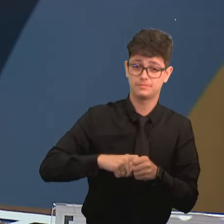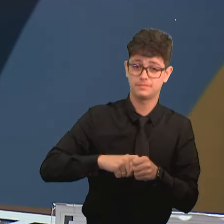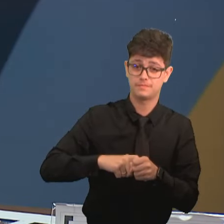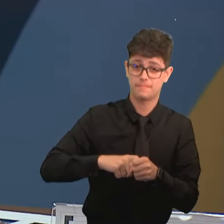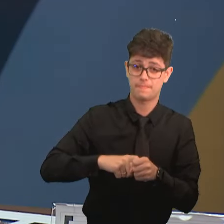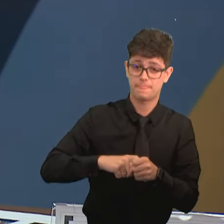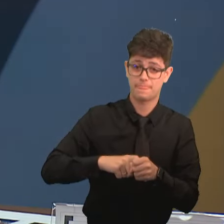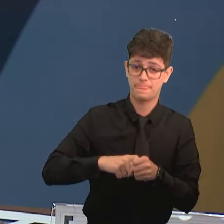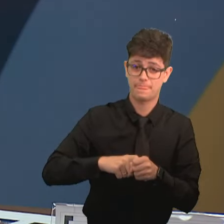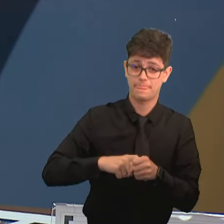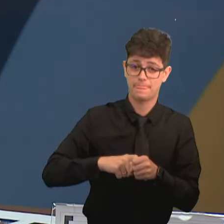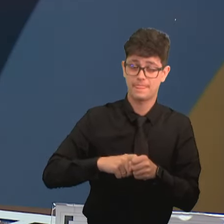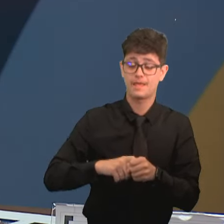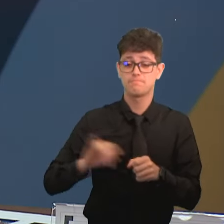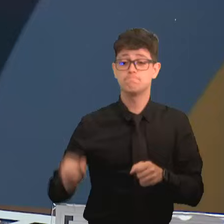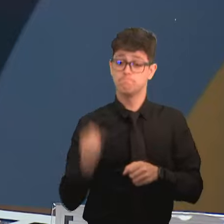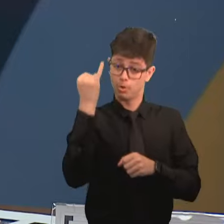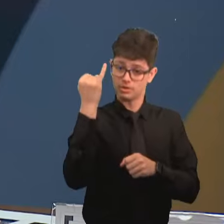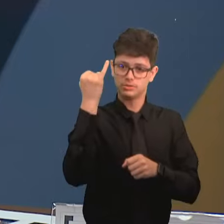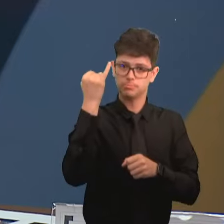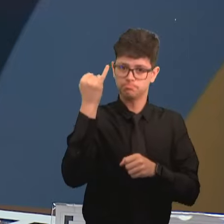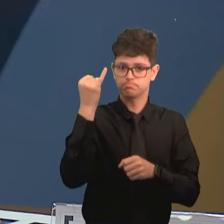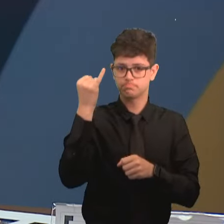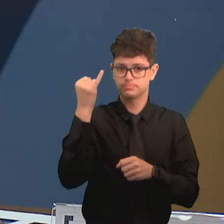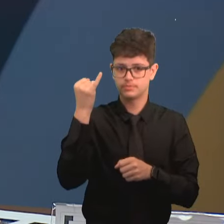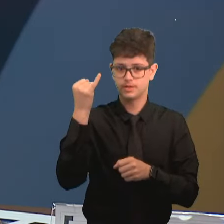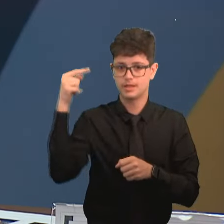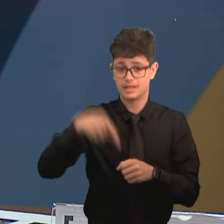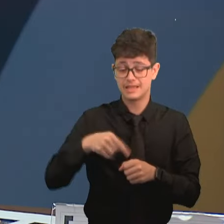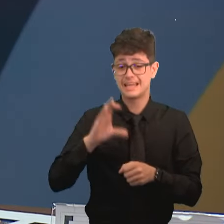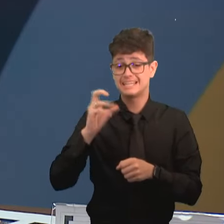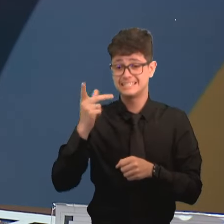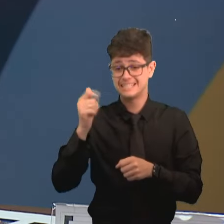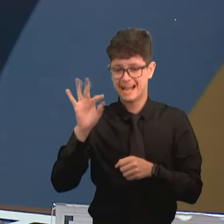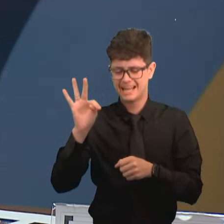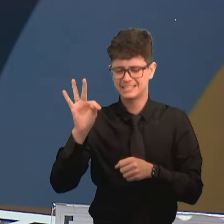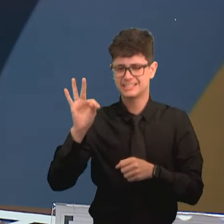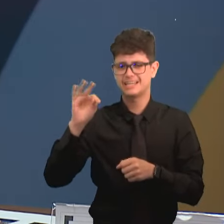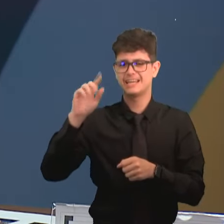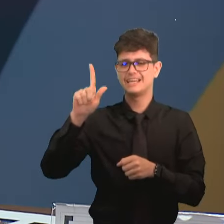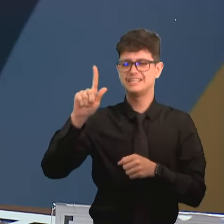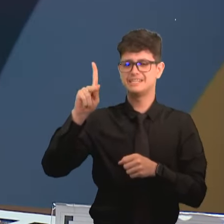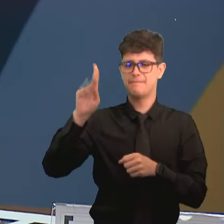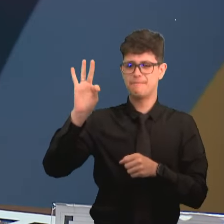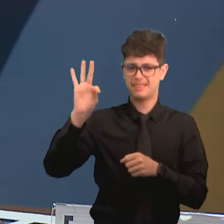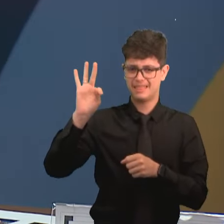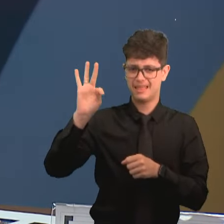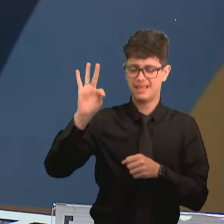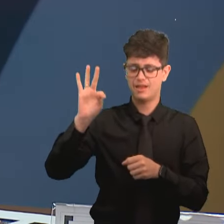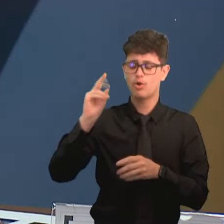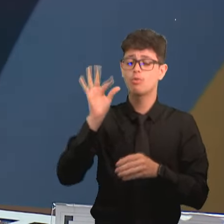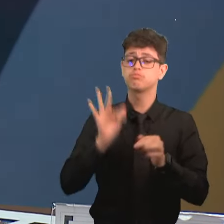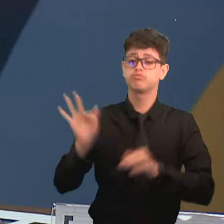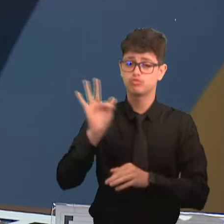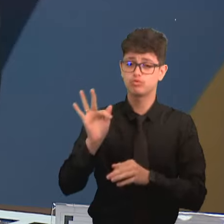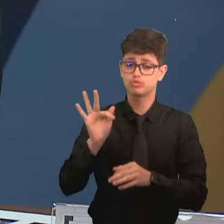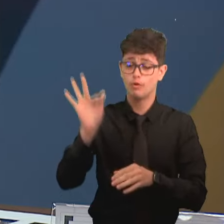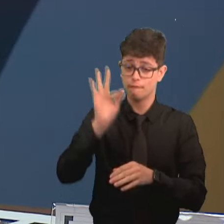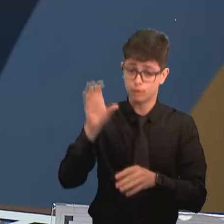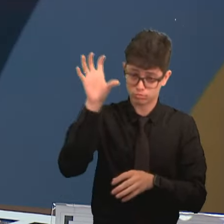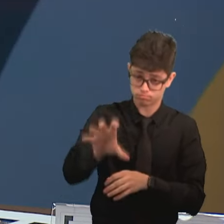ejemplo, país de tal cosa. Entonces, es así como funciona el ChatGPT. Él completa la